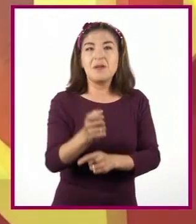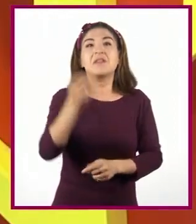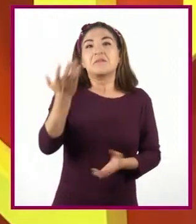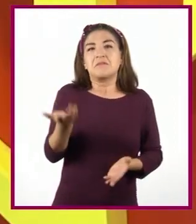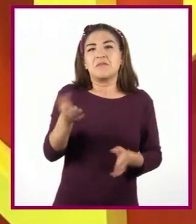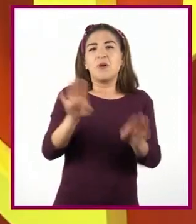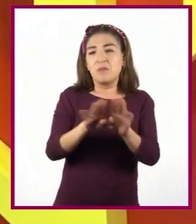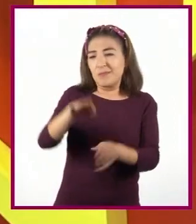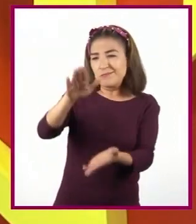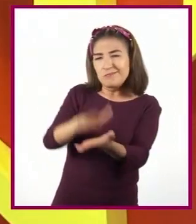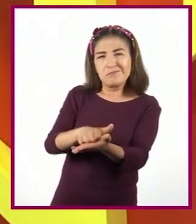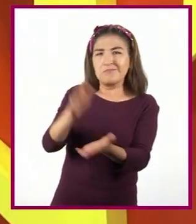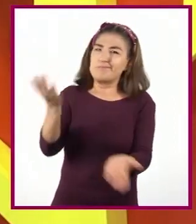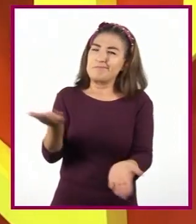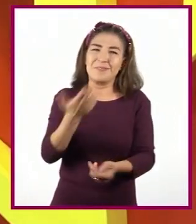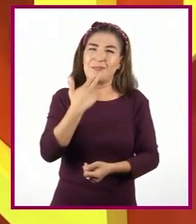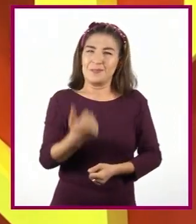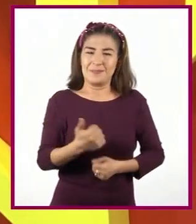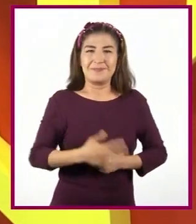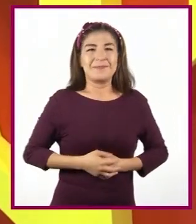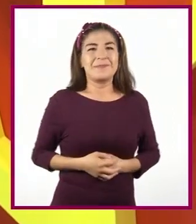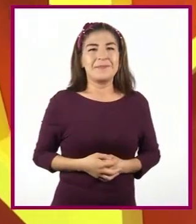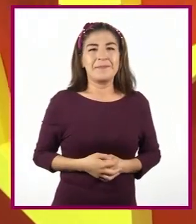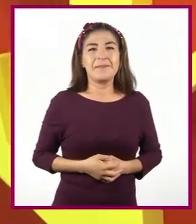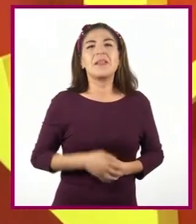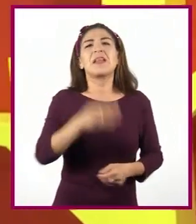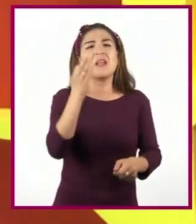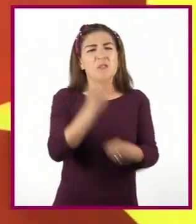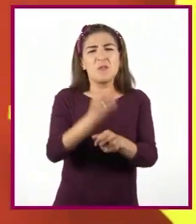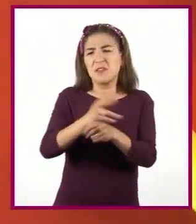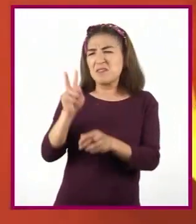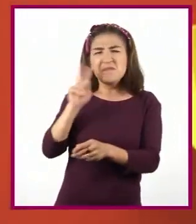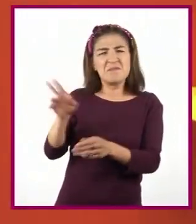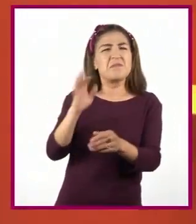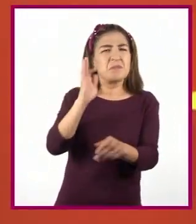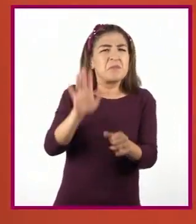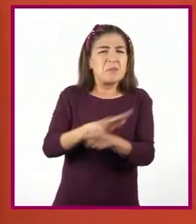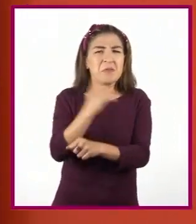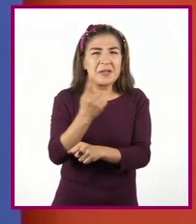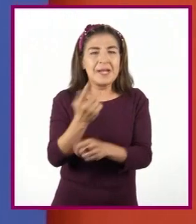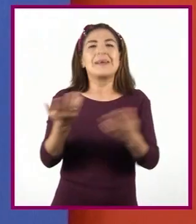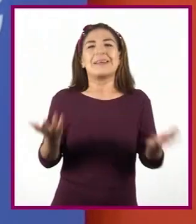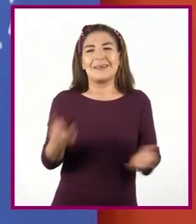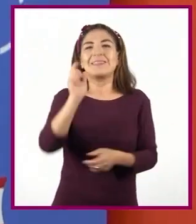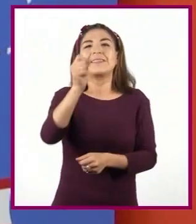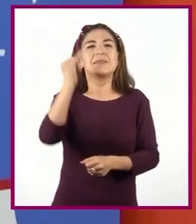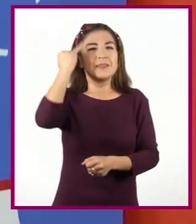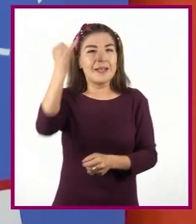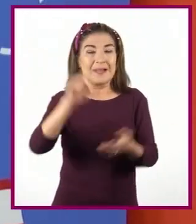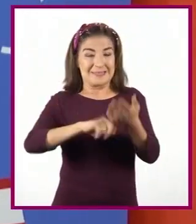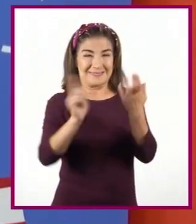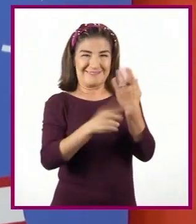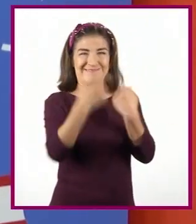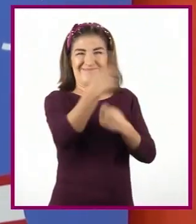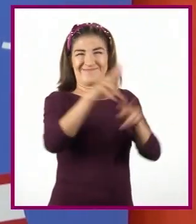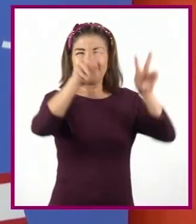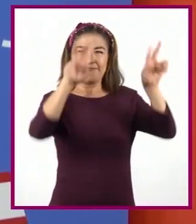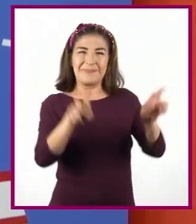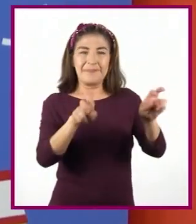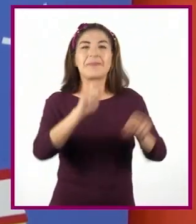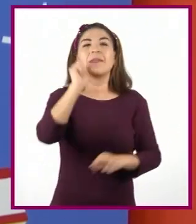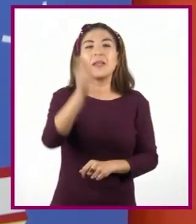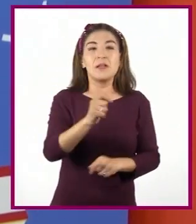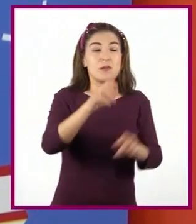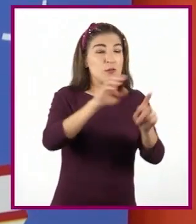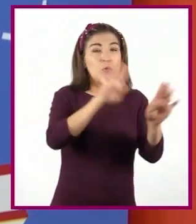la pongas ahí. Ahora bien, ¿por qué retomamos esto? La idea detrás de esta frase de Chekhov es que todos